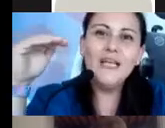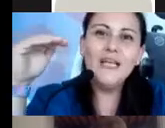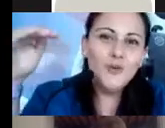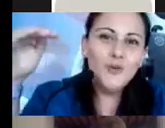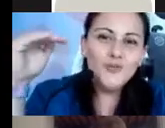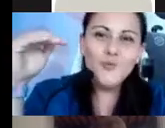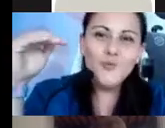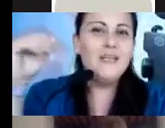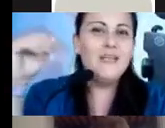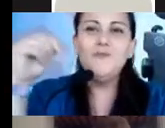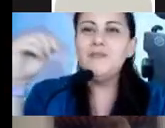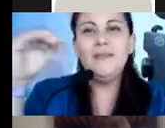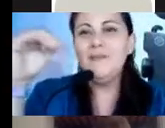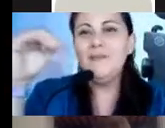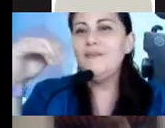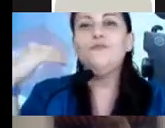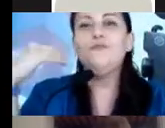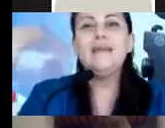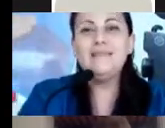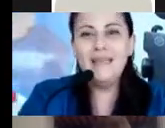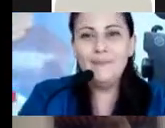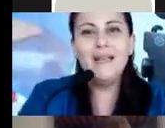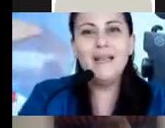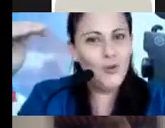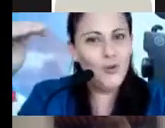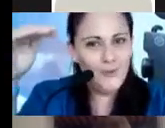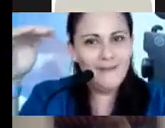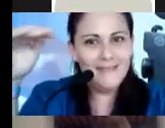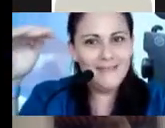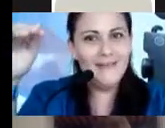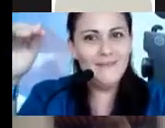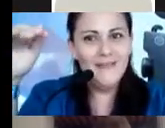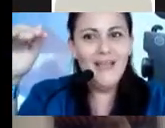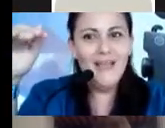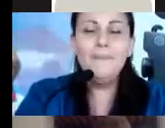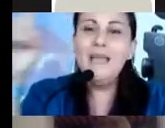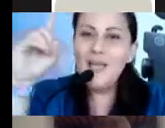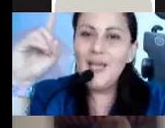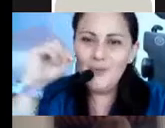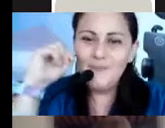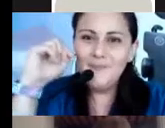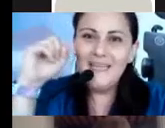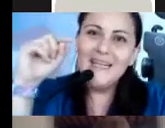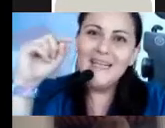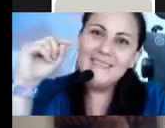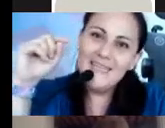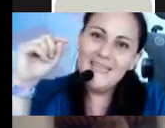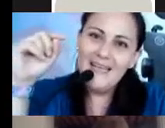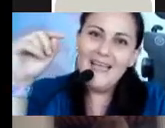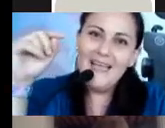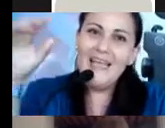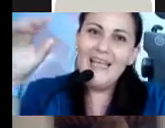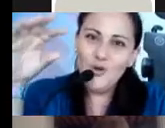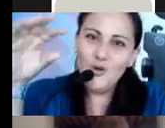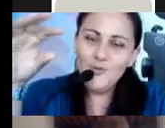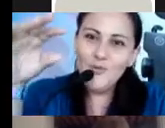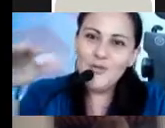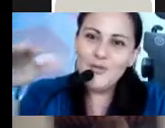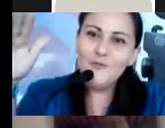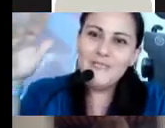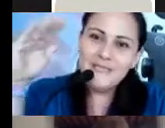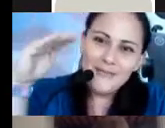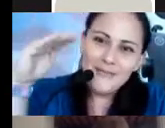que el tono muscular sea suficientemente fuerte para que yo lo pueda vencer. Pero tiene que ser el tono